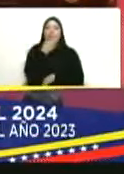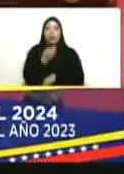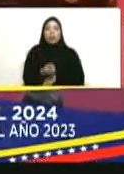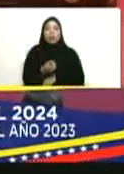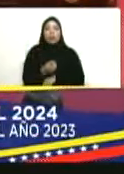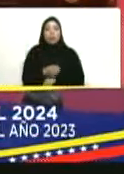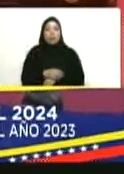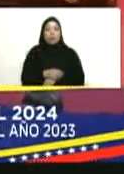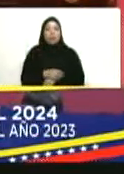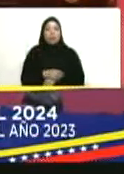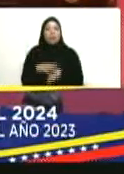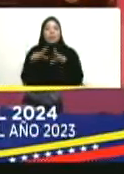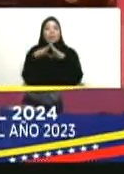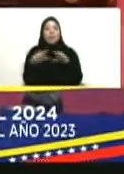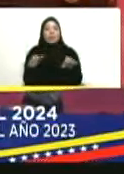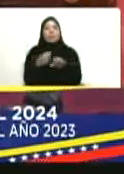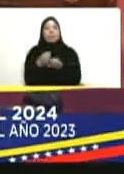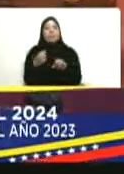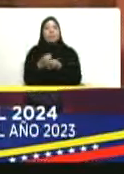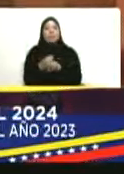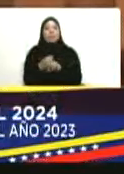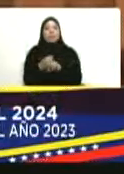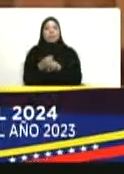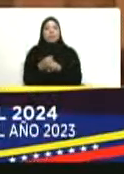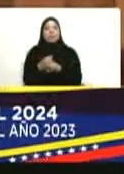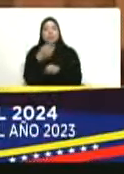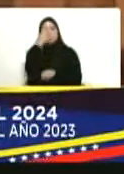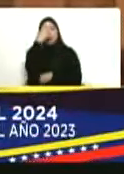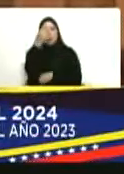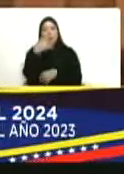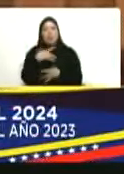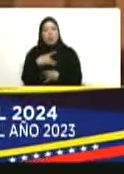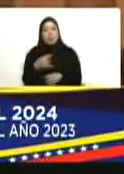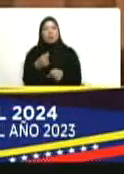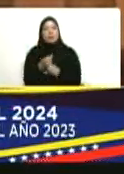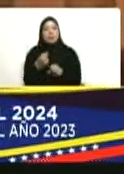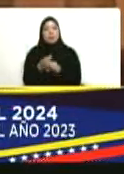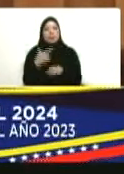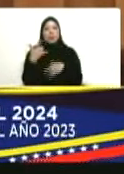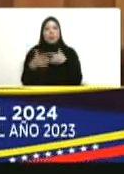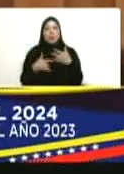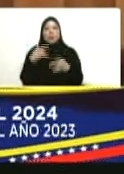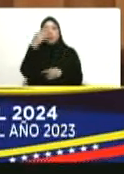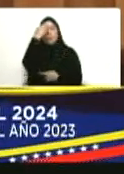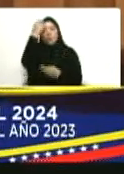los recursos de todo el que fuera interesado en ese acuerdo.